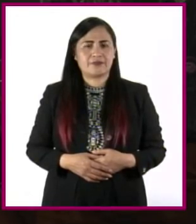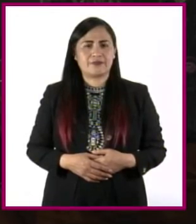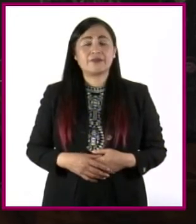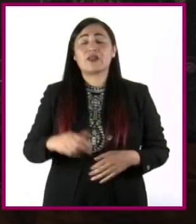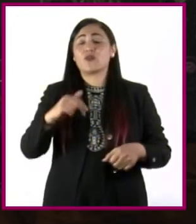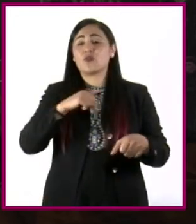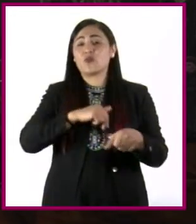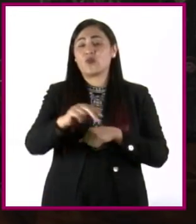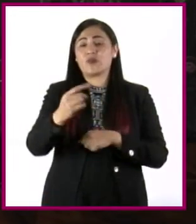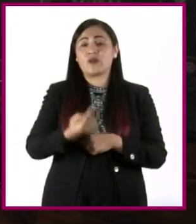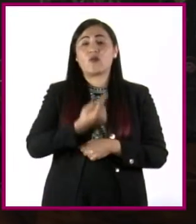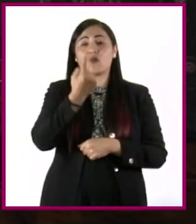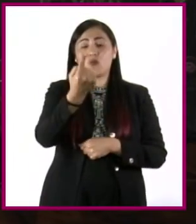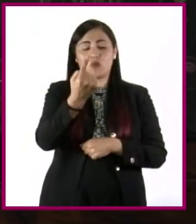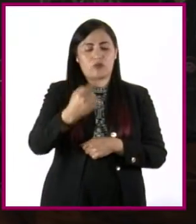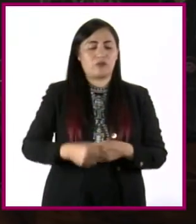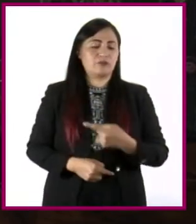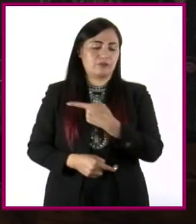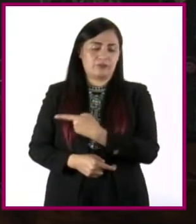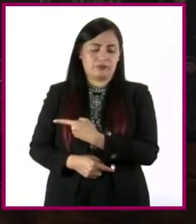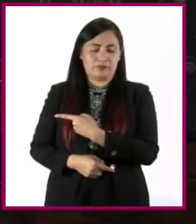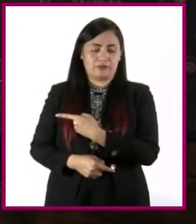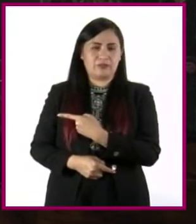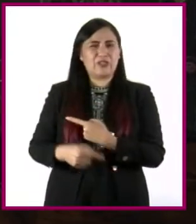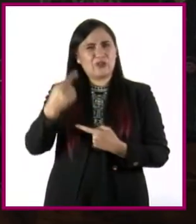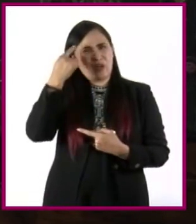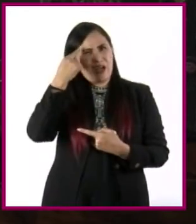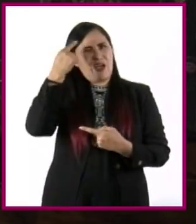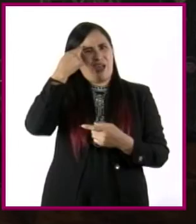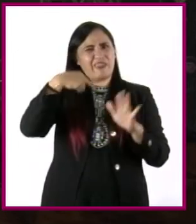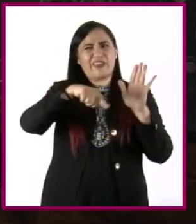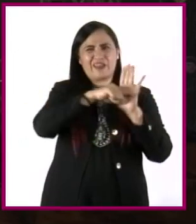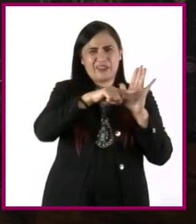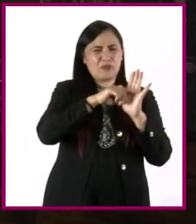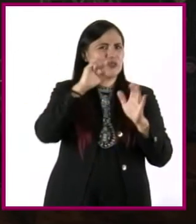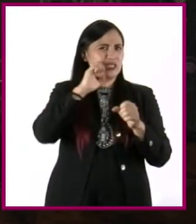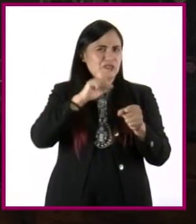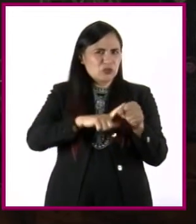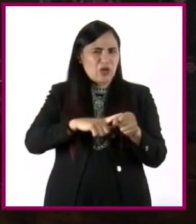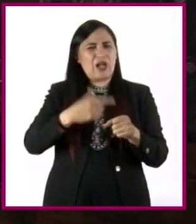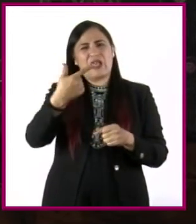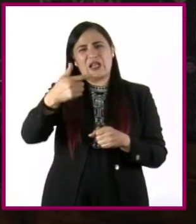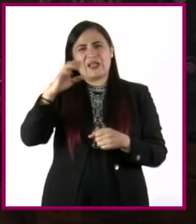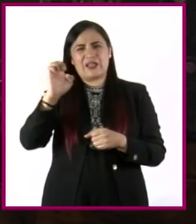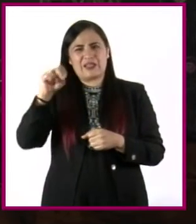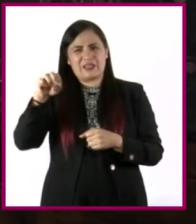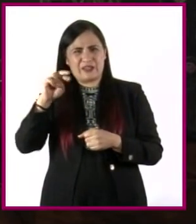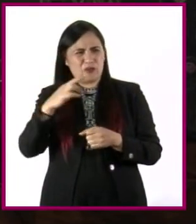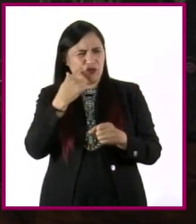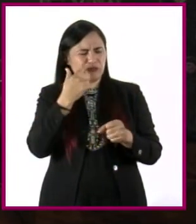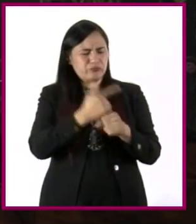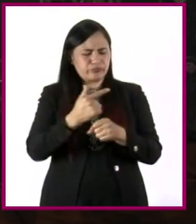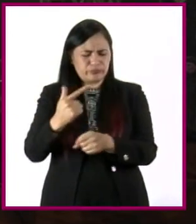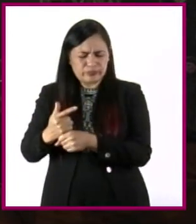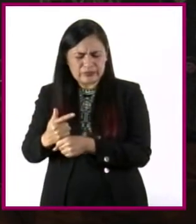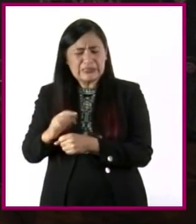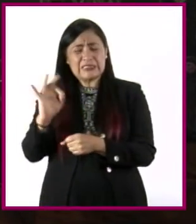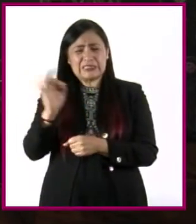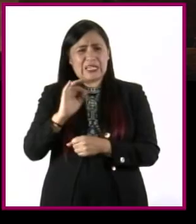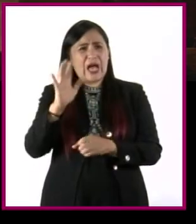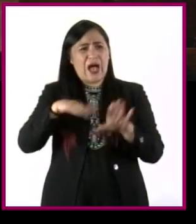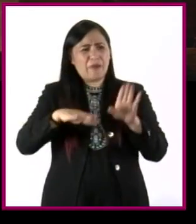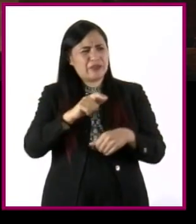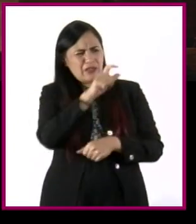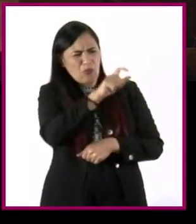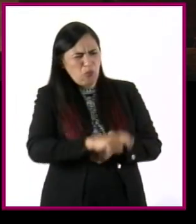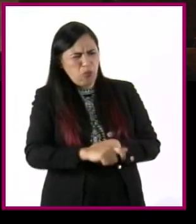Consejo ninja número 1. Identifica tus prejuicios sexuales y de género. Aunque es normal que uno etiquete a las personas cuando las